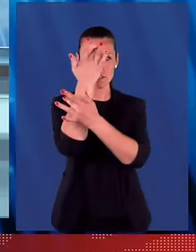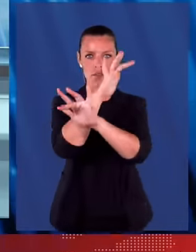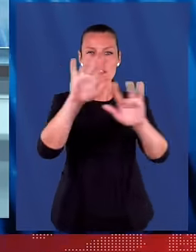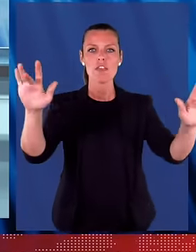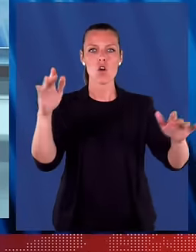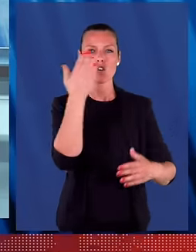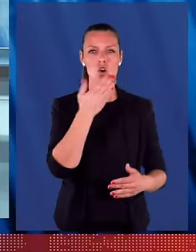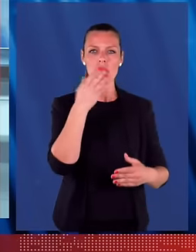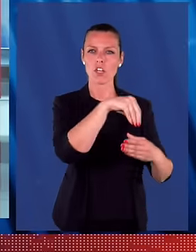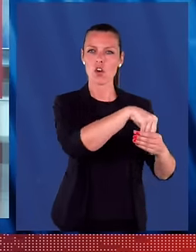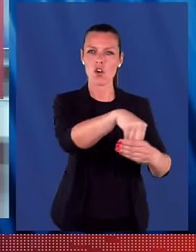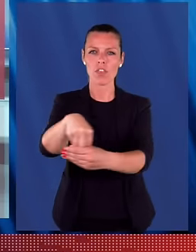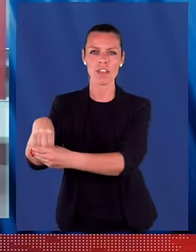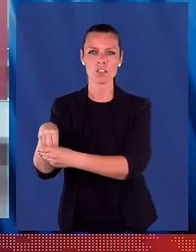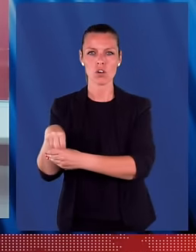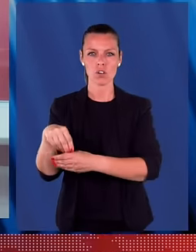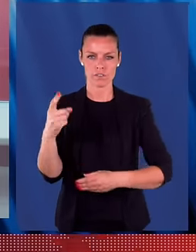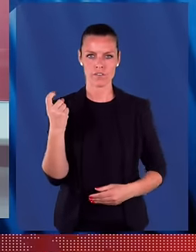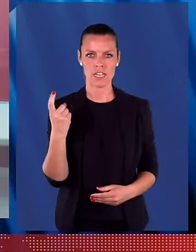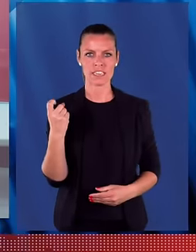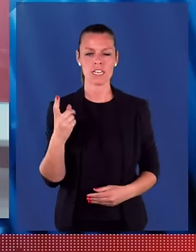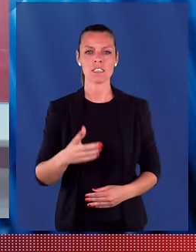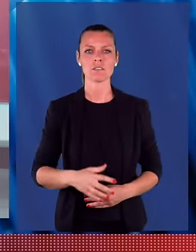Falta corazón en las escuelas